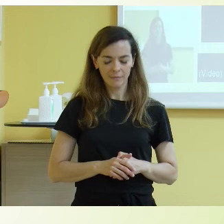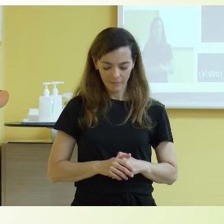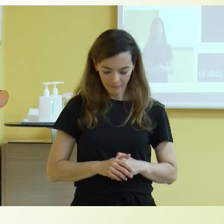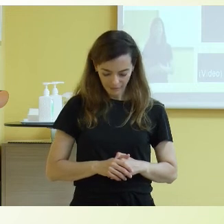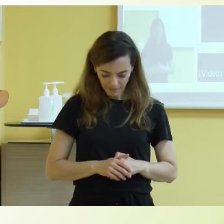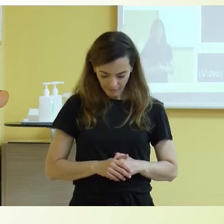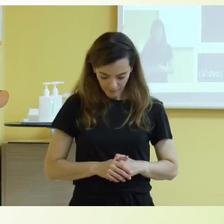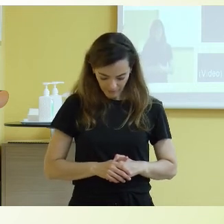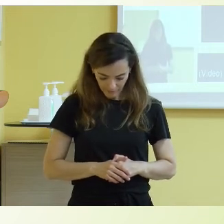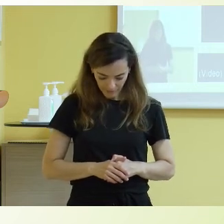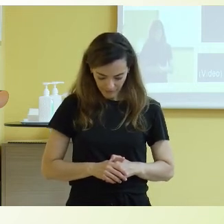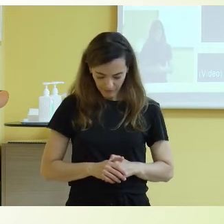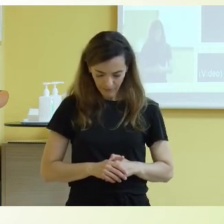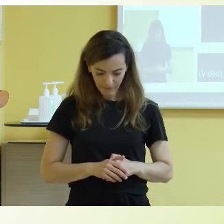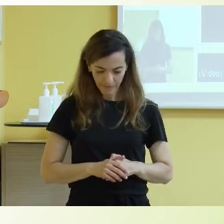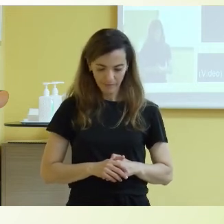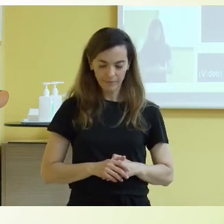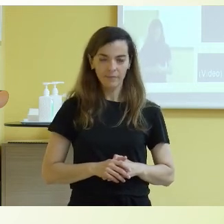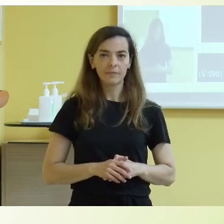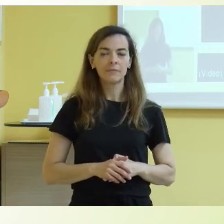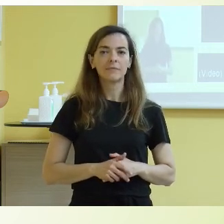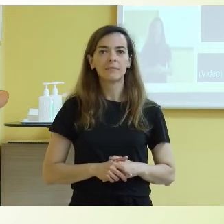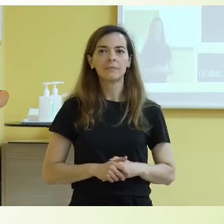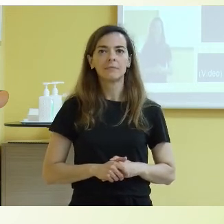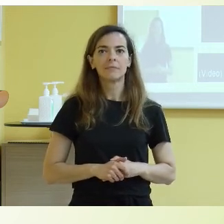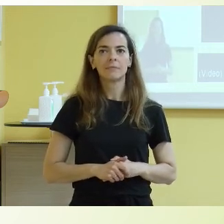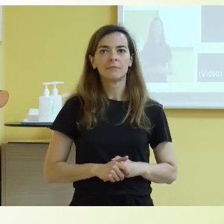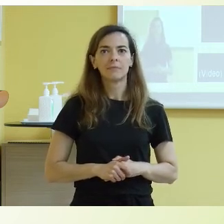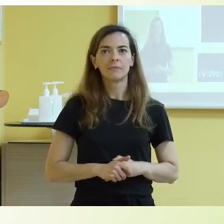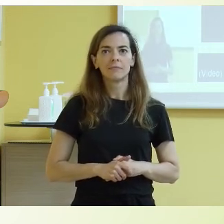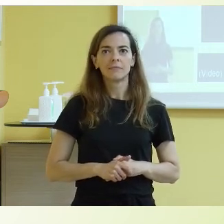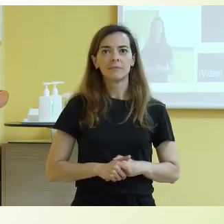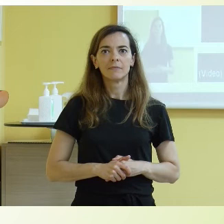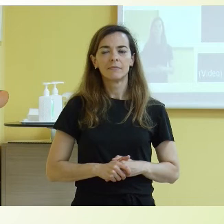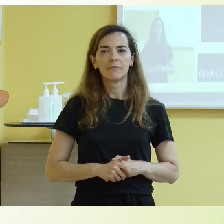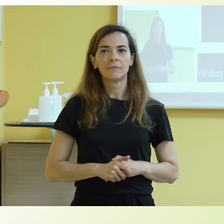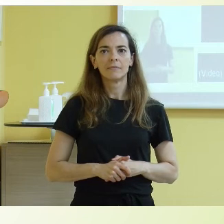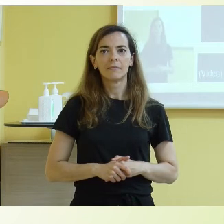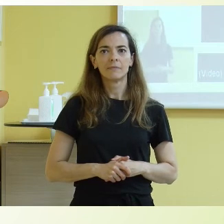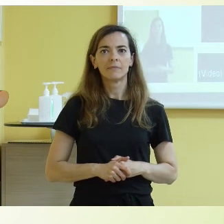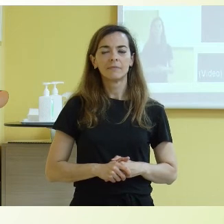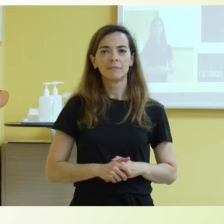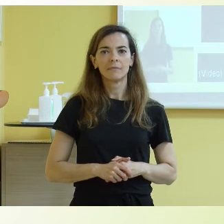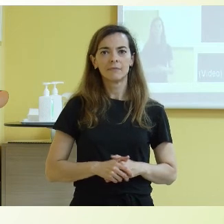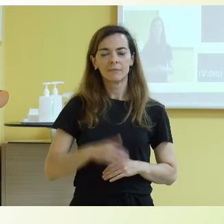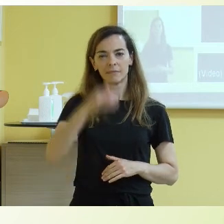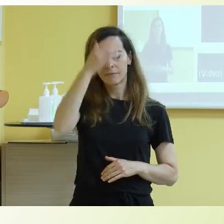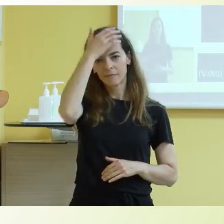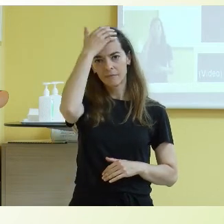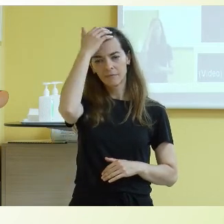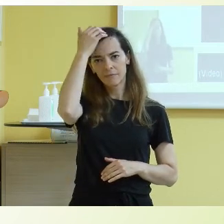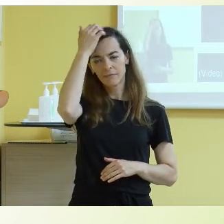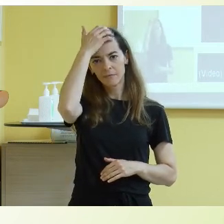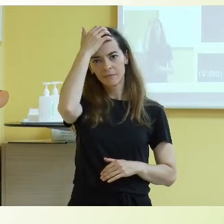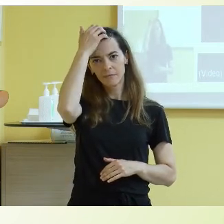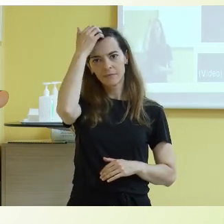para el tratamiento de algunas enfermedades raras, pero para ello necesitan saber cuántas personas necesitan tratamiento. Como haremos parte a partir de